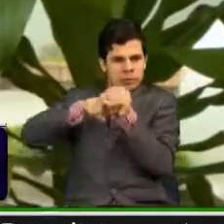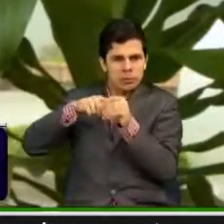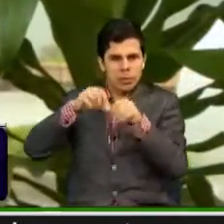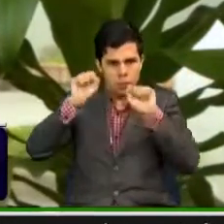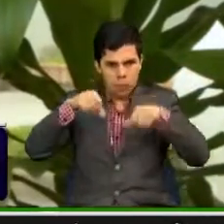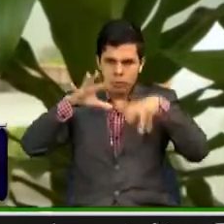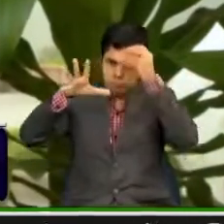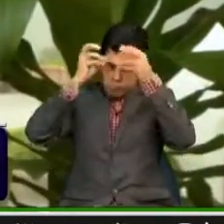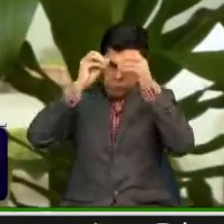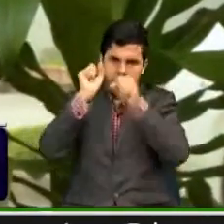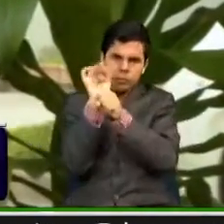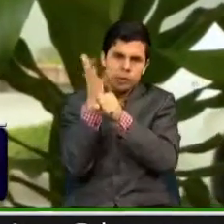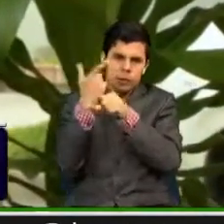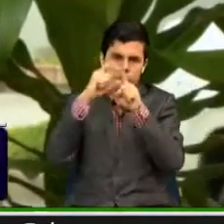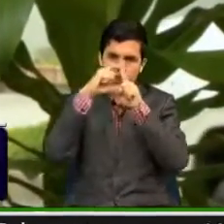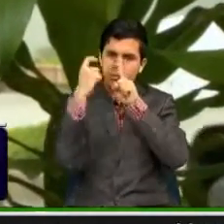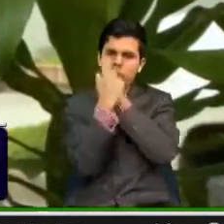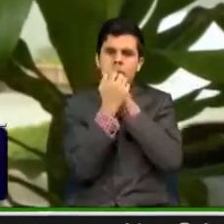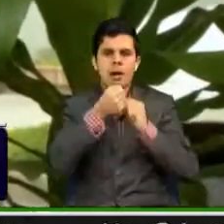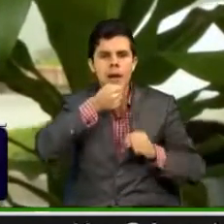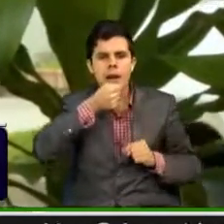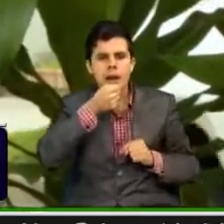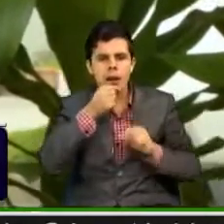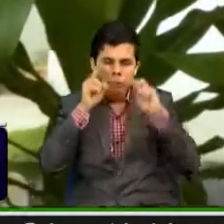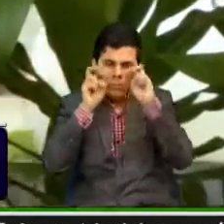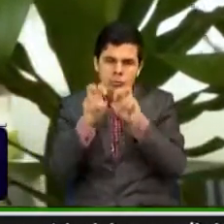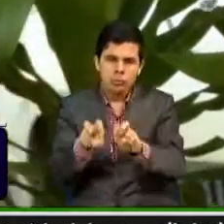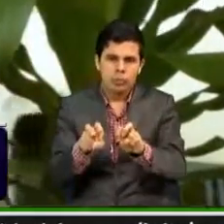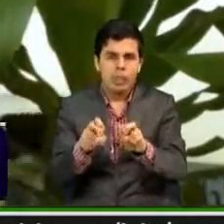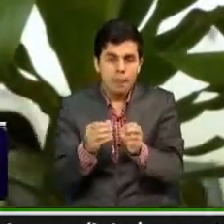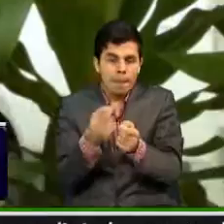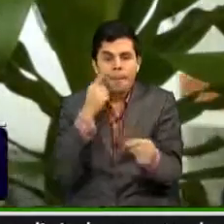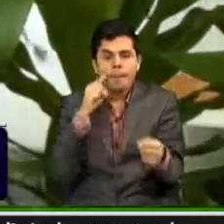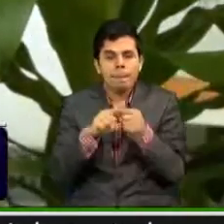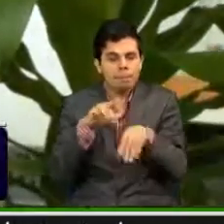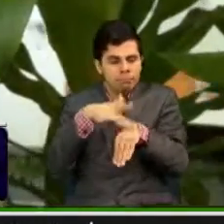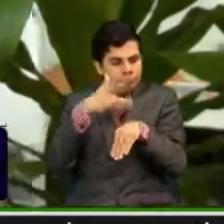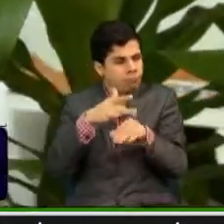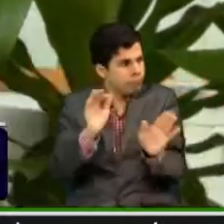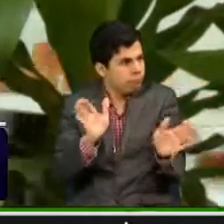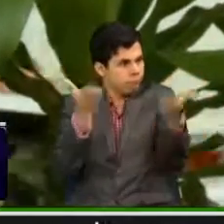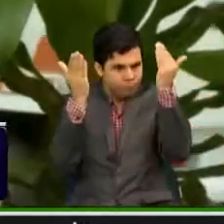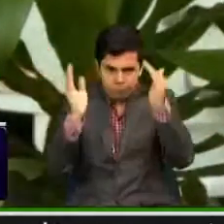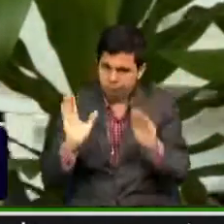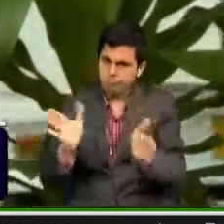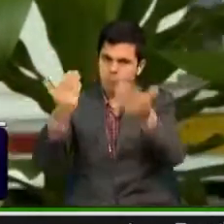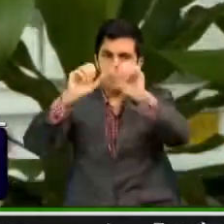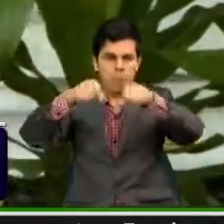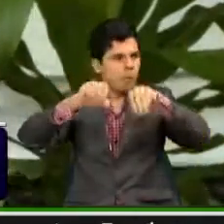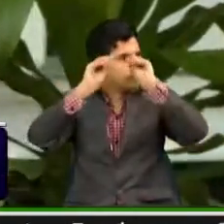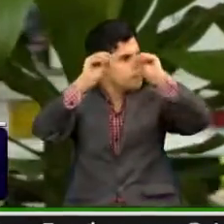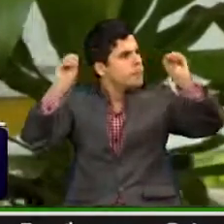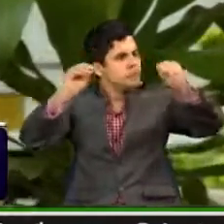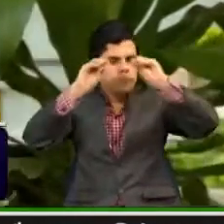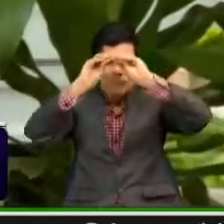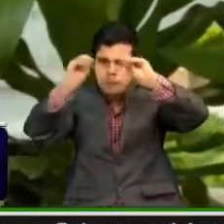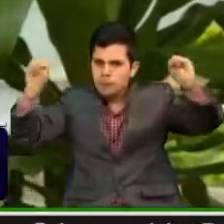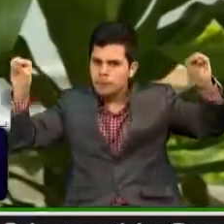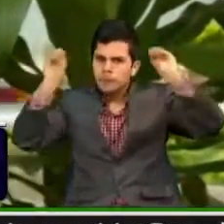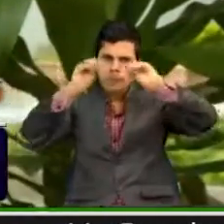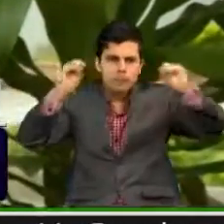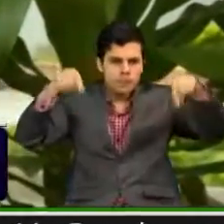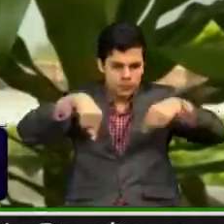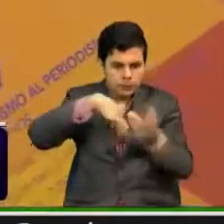en arte cultura y además de periodismo investigativo se busca incentivar y también promocionar el periodismo en el